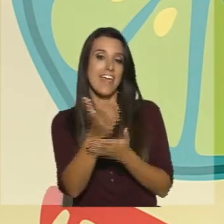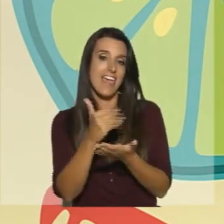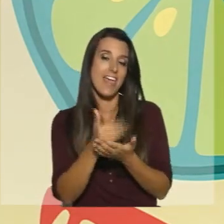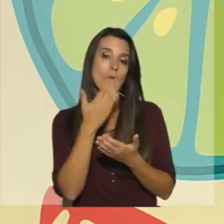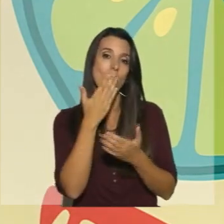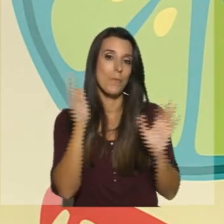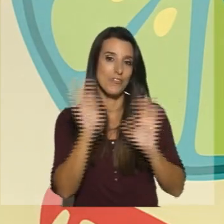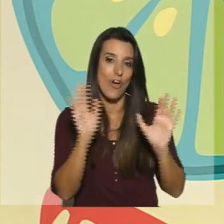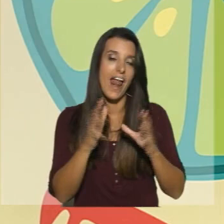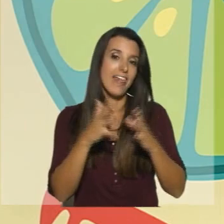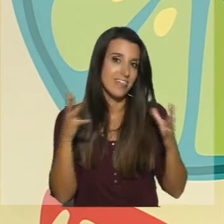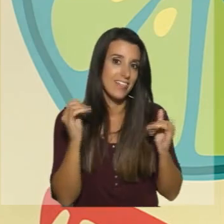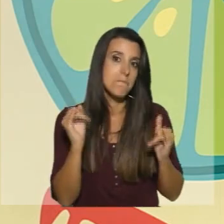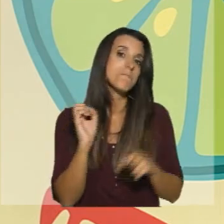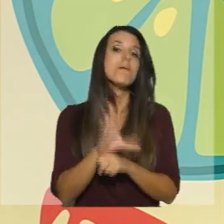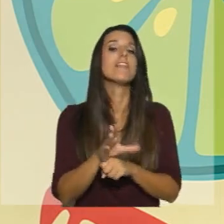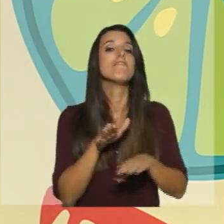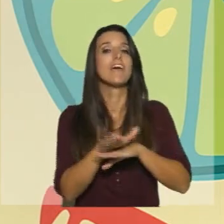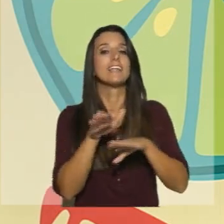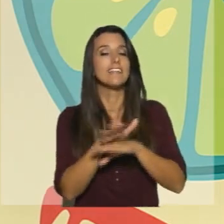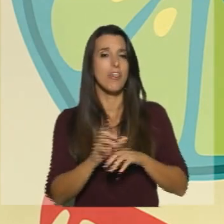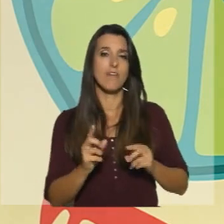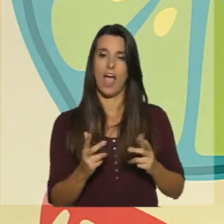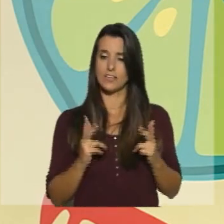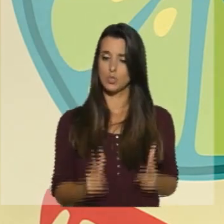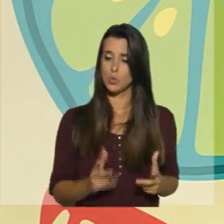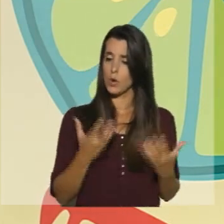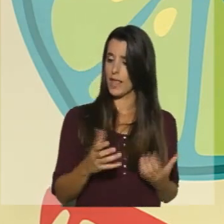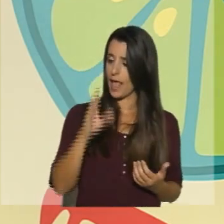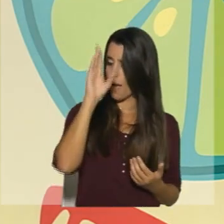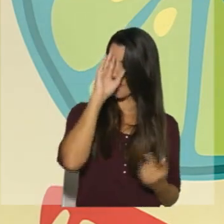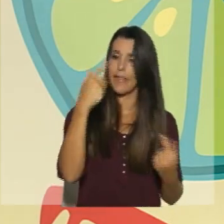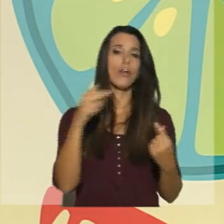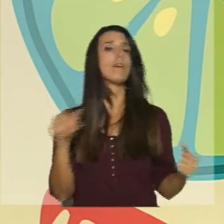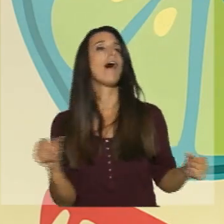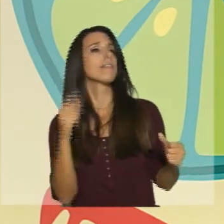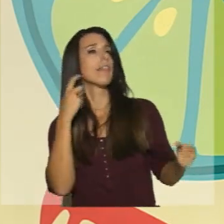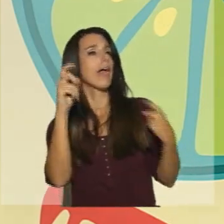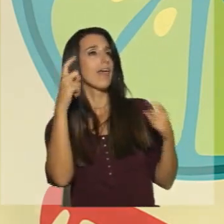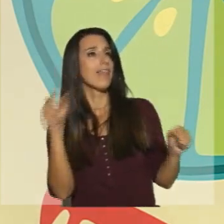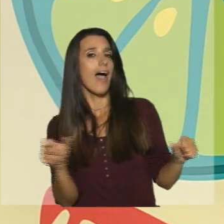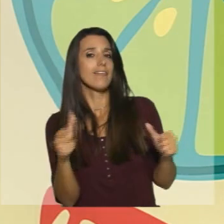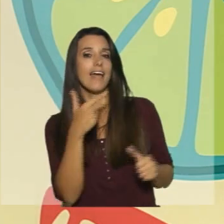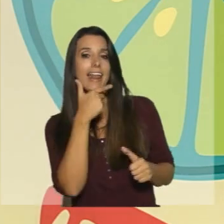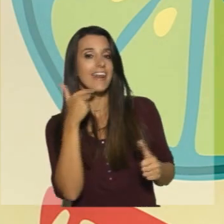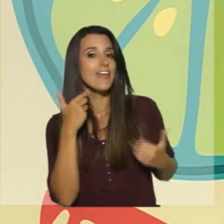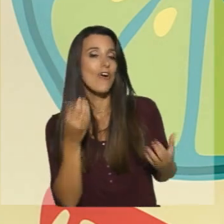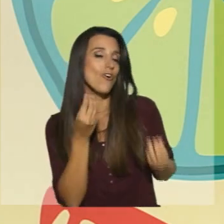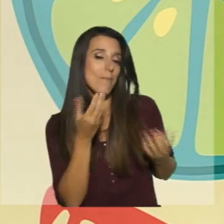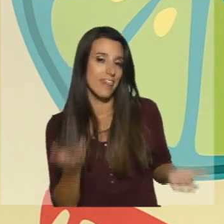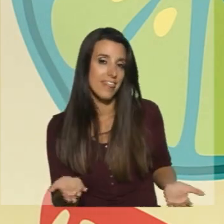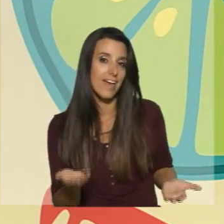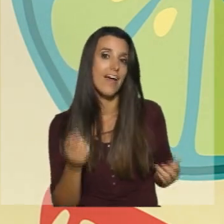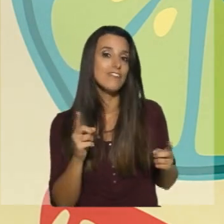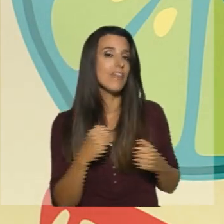grande y felicitaciones. ¿Viste? Hay que ponerse con actitud y querer aprender y hacer cosas ricas. Convidilla, Pauli. Convidilla, ahí está. Hay